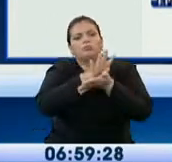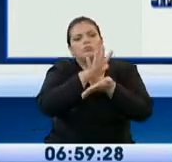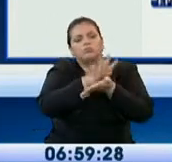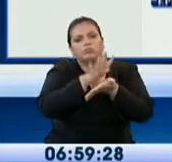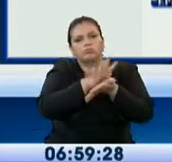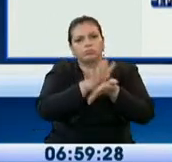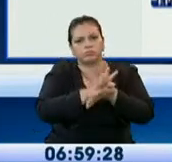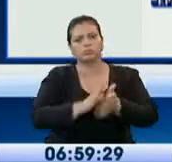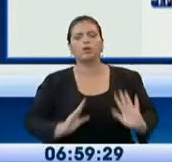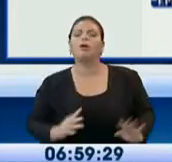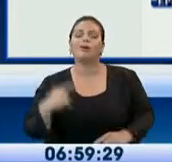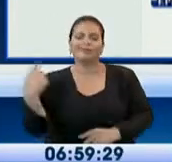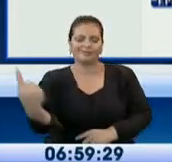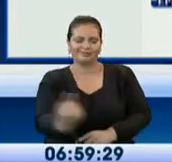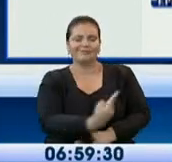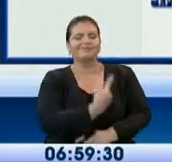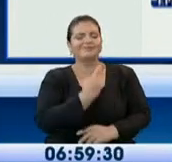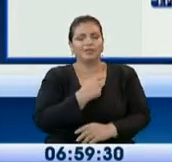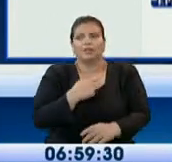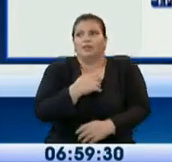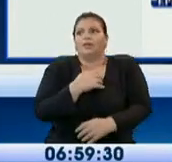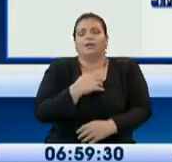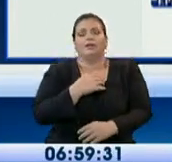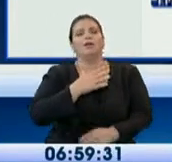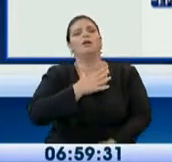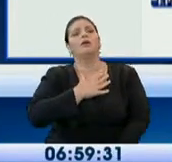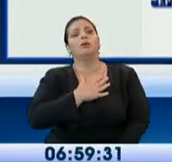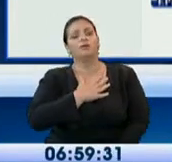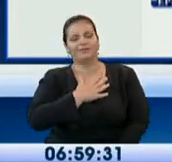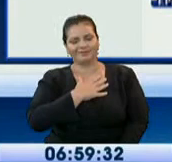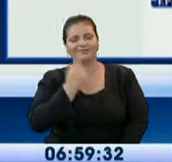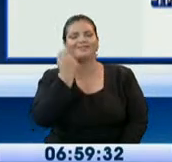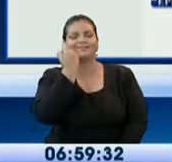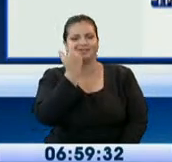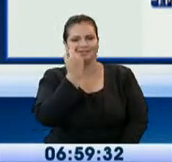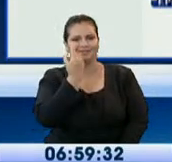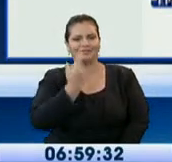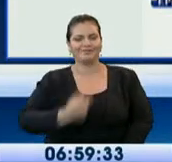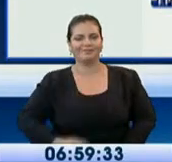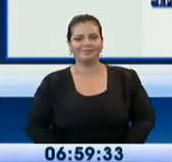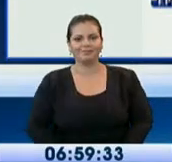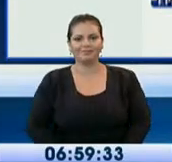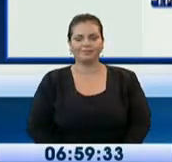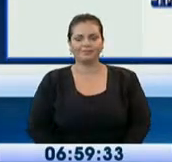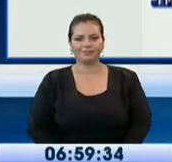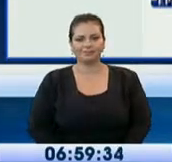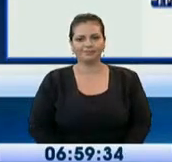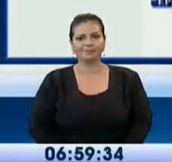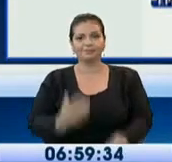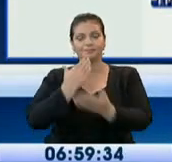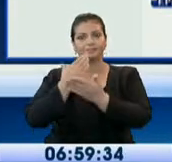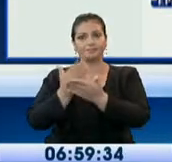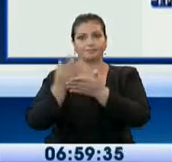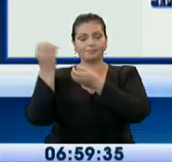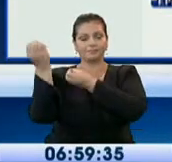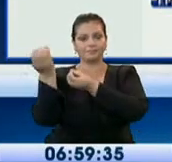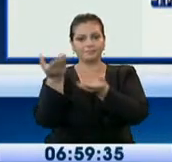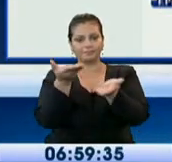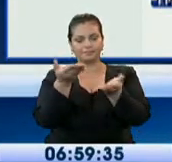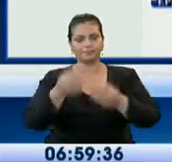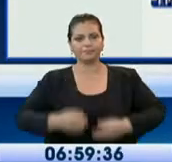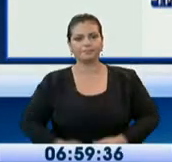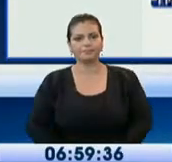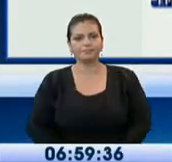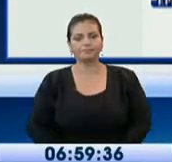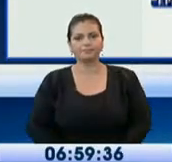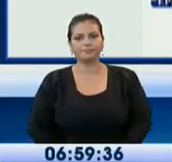volvemos a sentir, creo, no solamente en la provincia de Azuay y Cañar, sino, no sé, en todo el país. Francisco, muchas gracias por tu informe. De